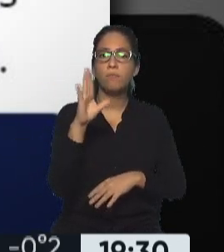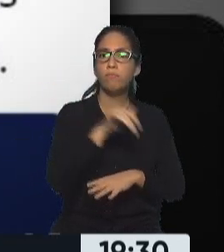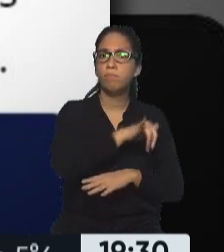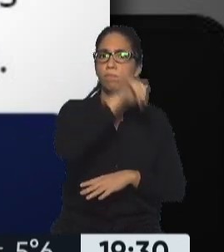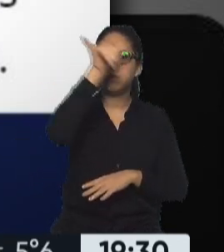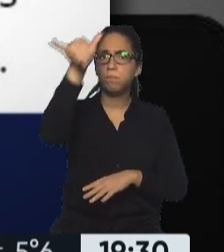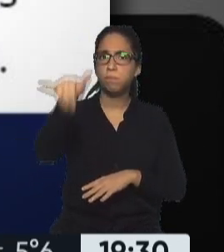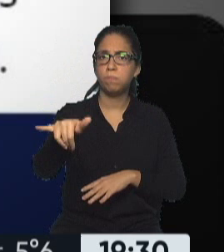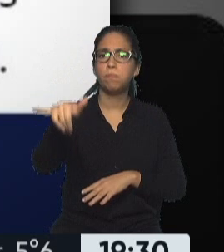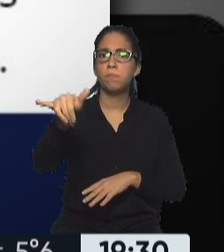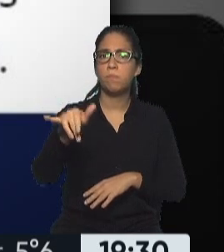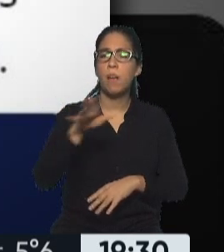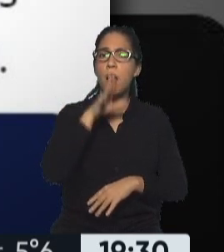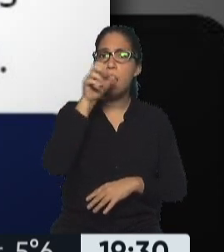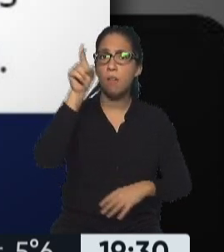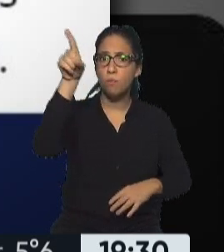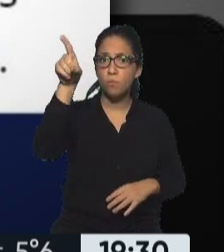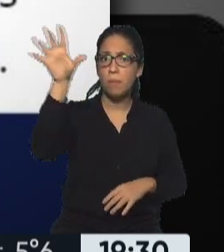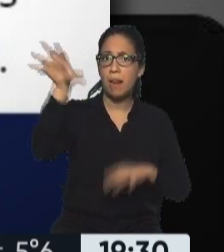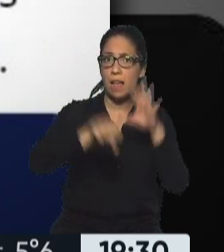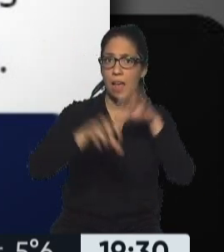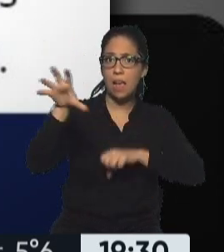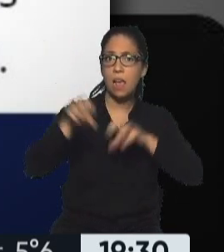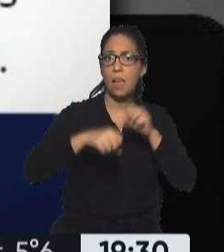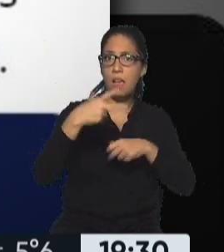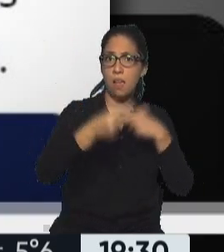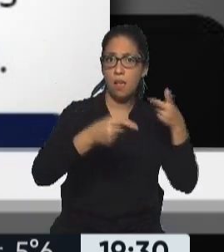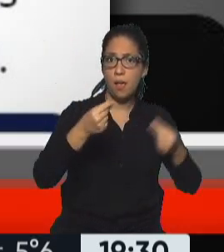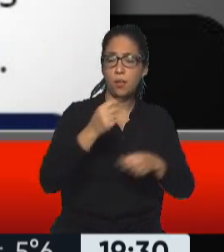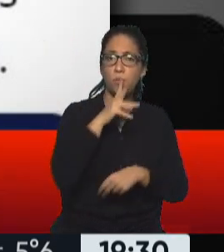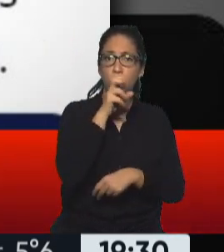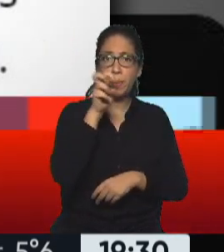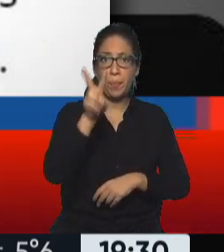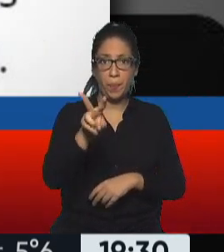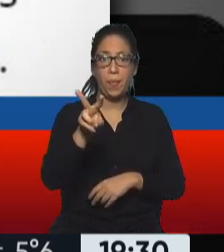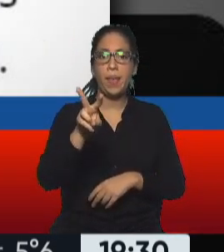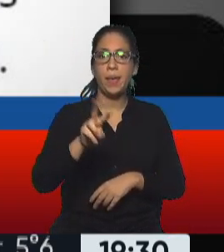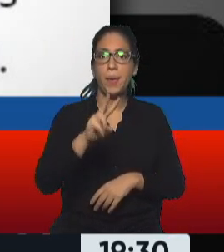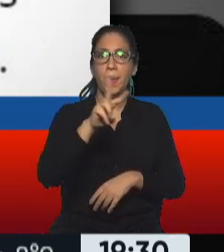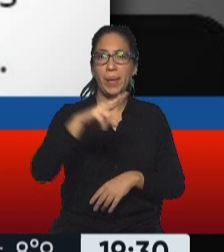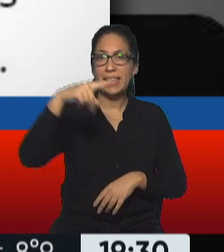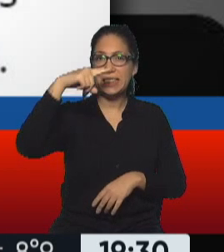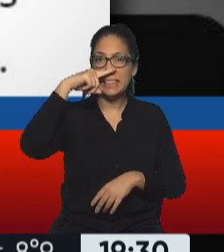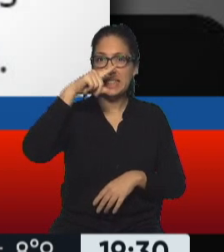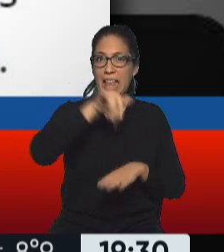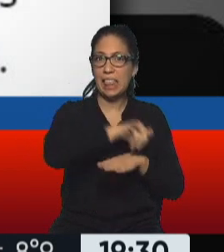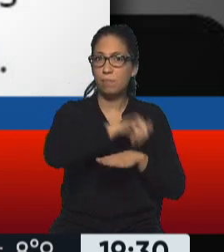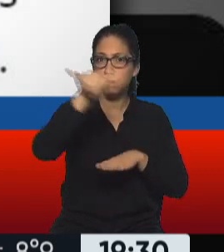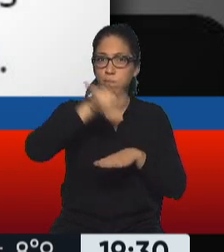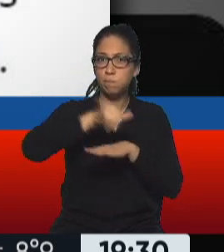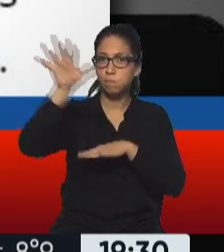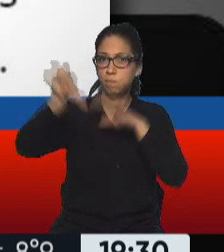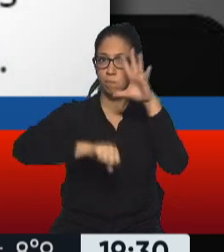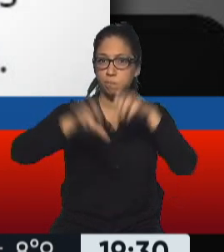nuevo vuelo de Aerolíneas hacia Moscú para traer más dosis de Sputnik V. Es nuestra 27ª operación en la búsqueda de